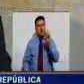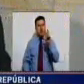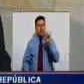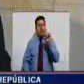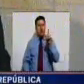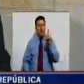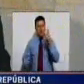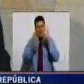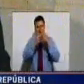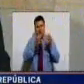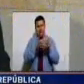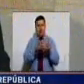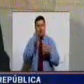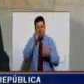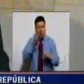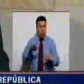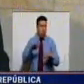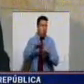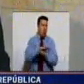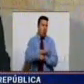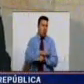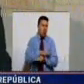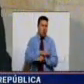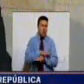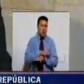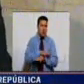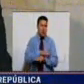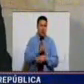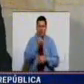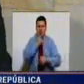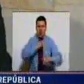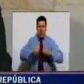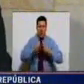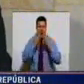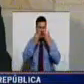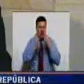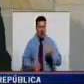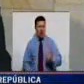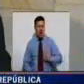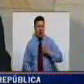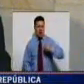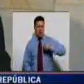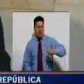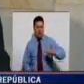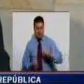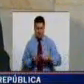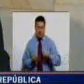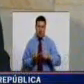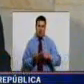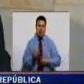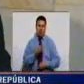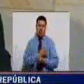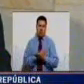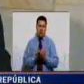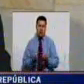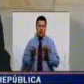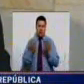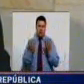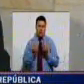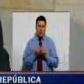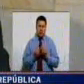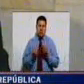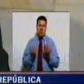esta transnacional, por fraude, dolo, negligencia grave, abuso de derechos, transacciones en